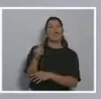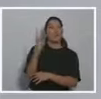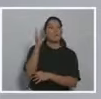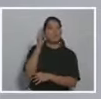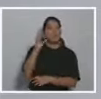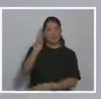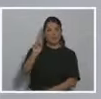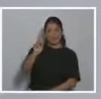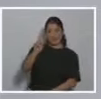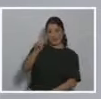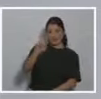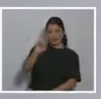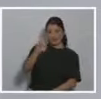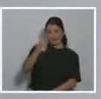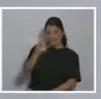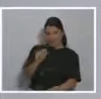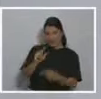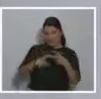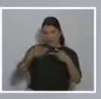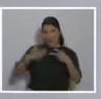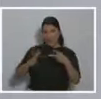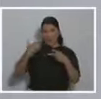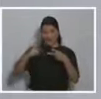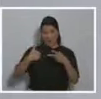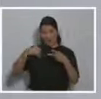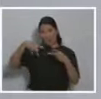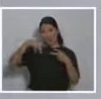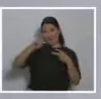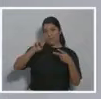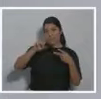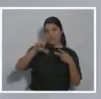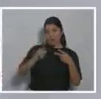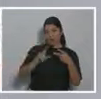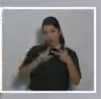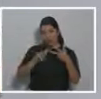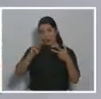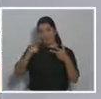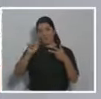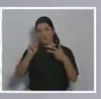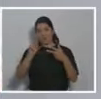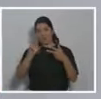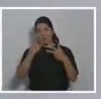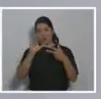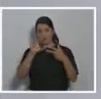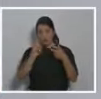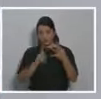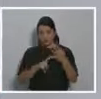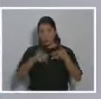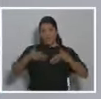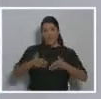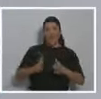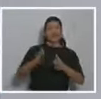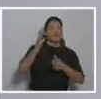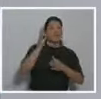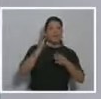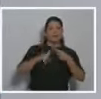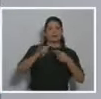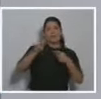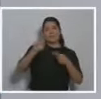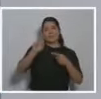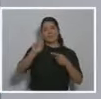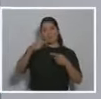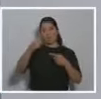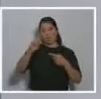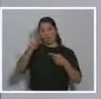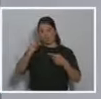mis hijos, Paulo y Mauricio, y mis hijas, Margot, Katia